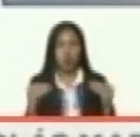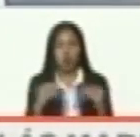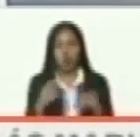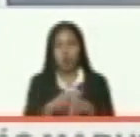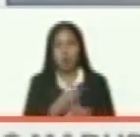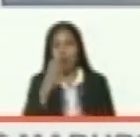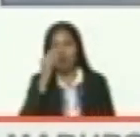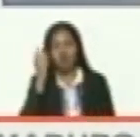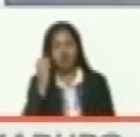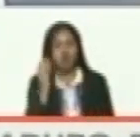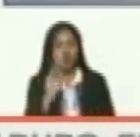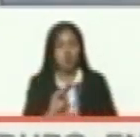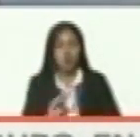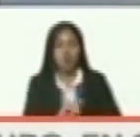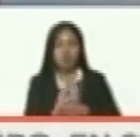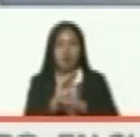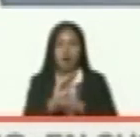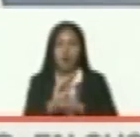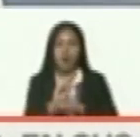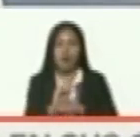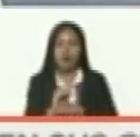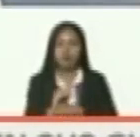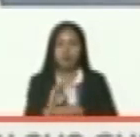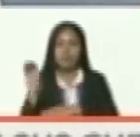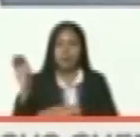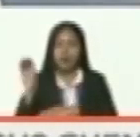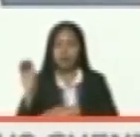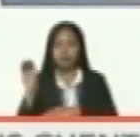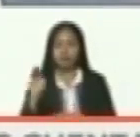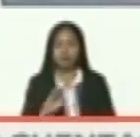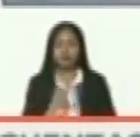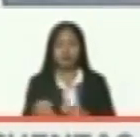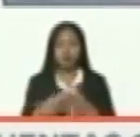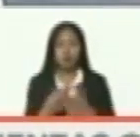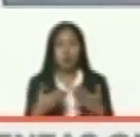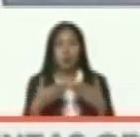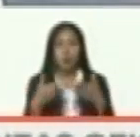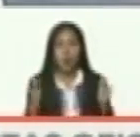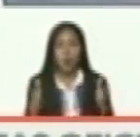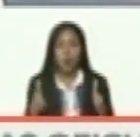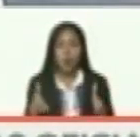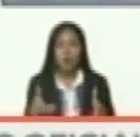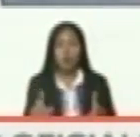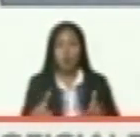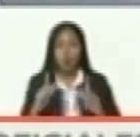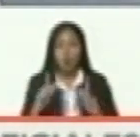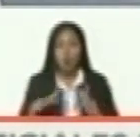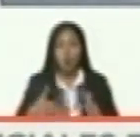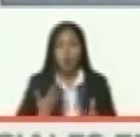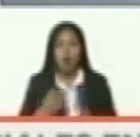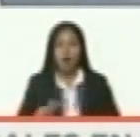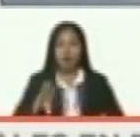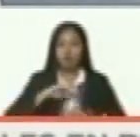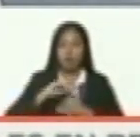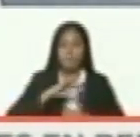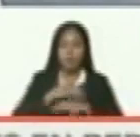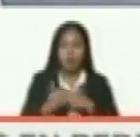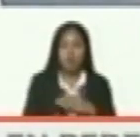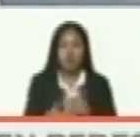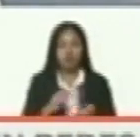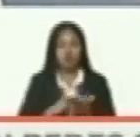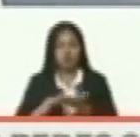gobernadoras del país y protectores y protectoras están habilitados para asumir proyectos